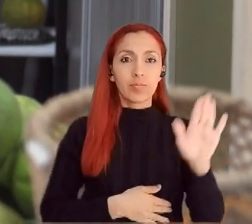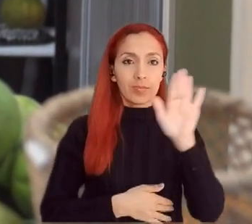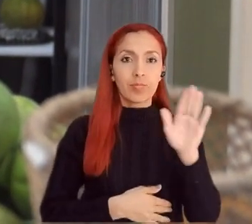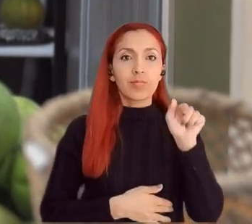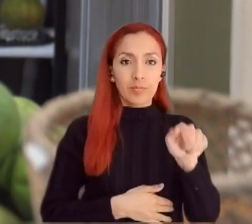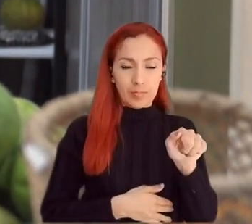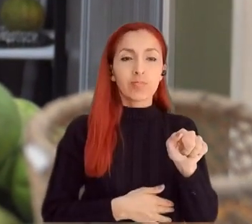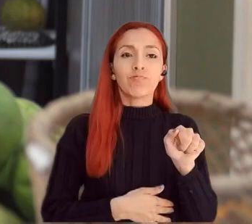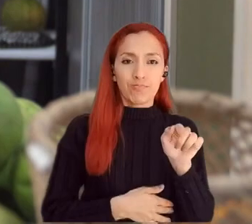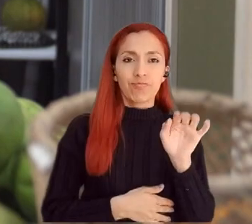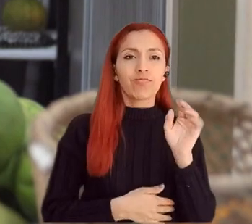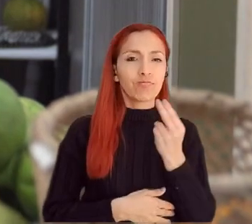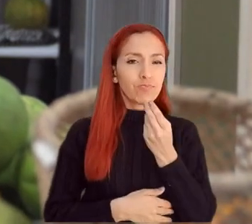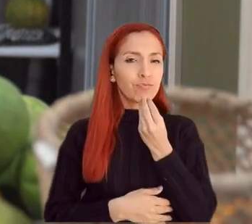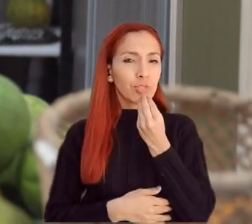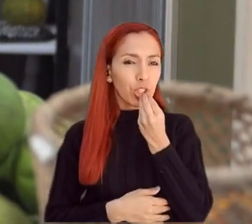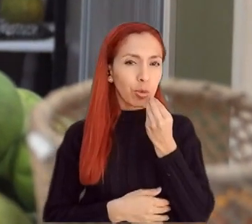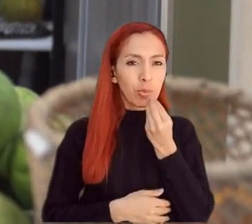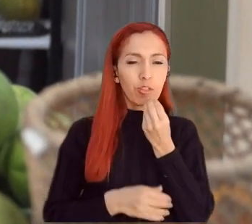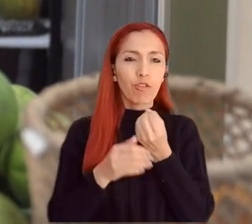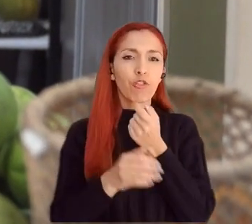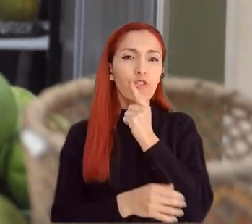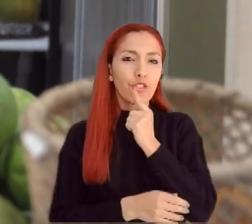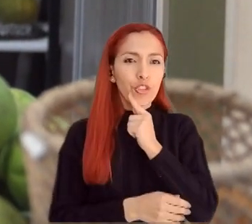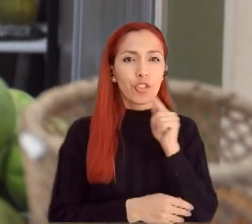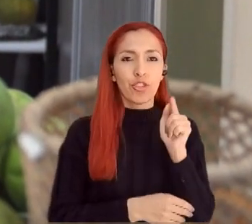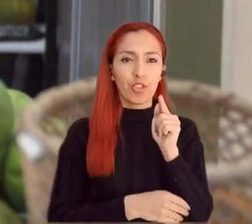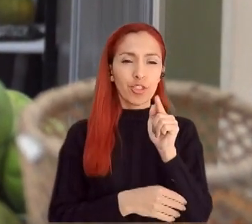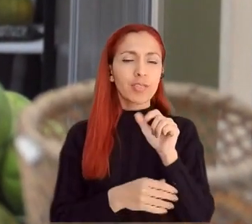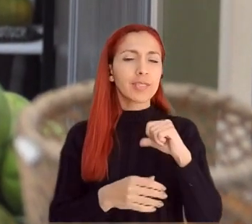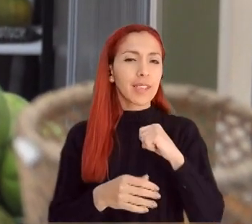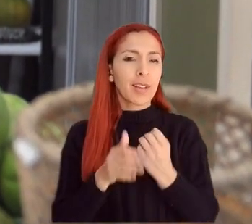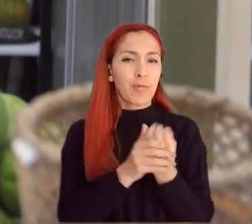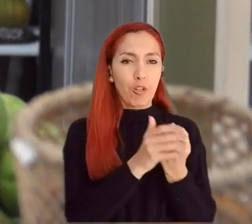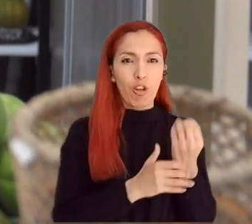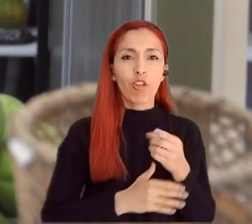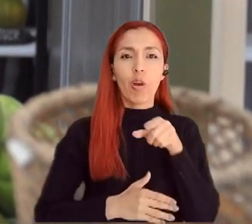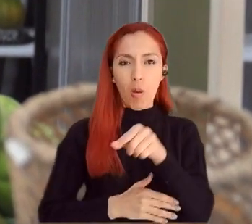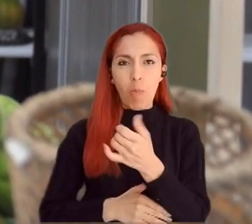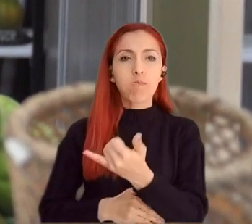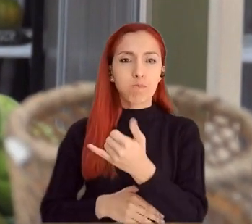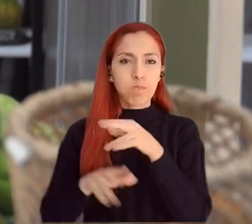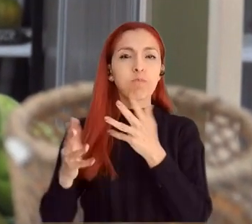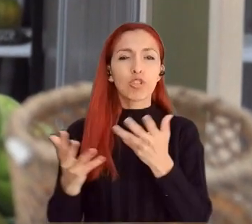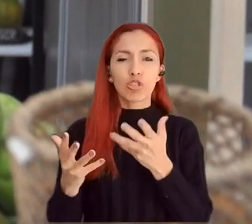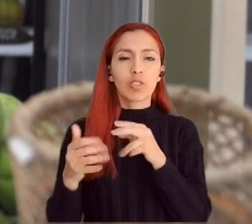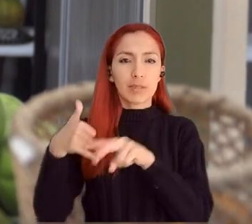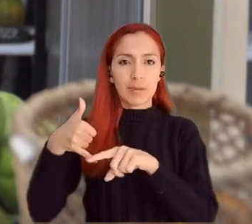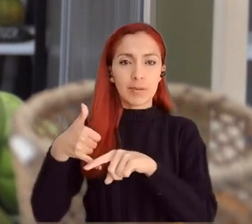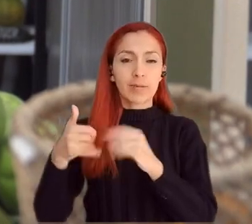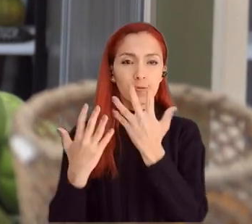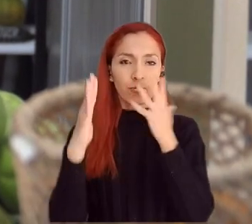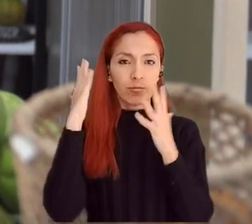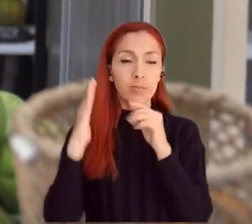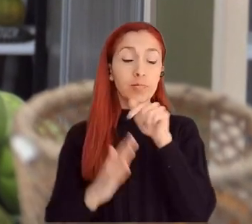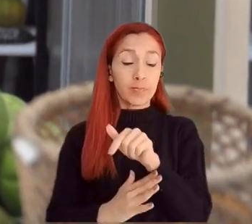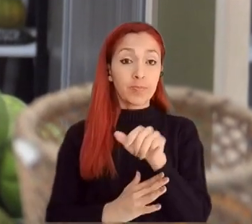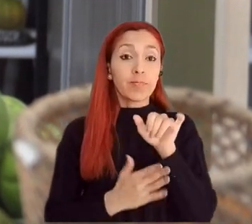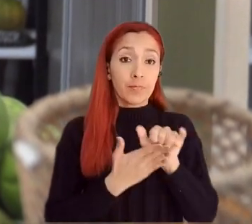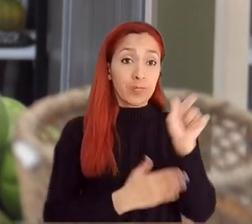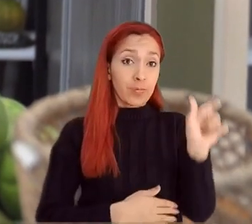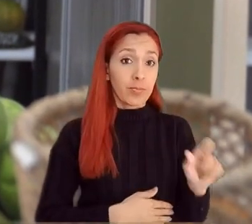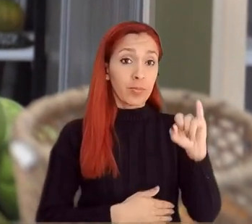Amazonas, disfrutando estos deliciosos frutos y productos que provienen de su selva, en el que se encuentra Andrés Martínez